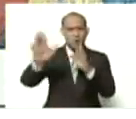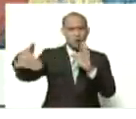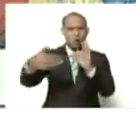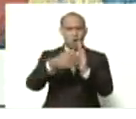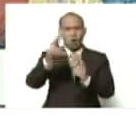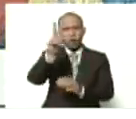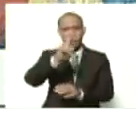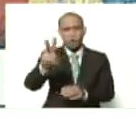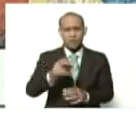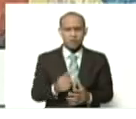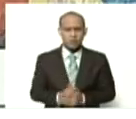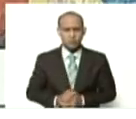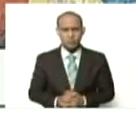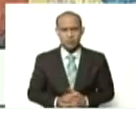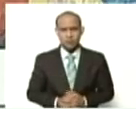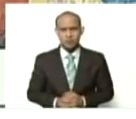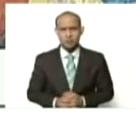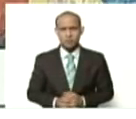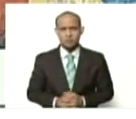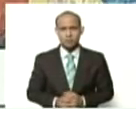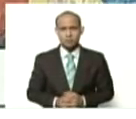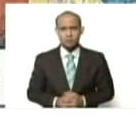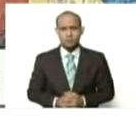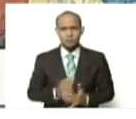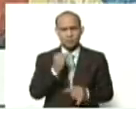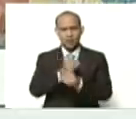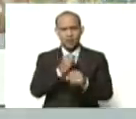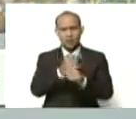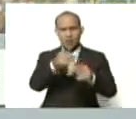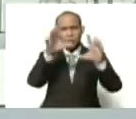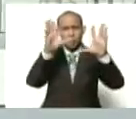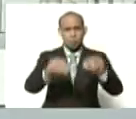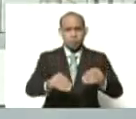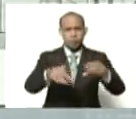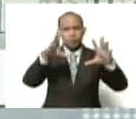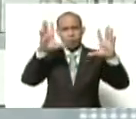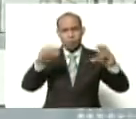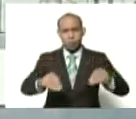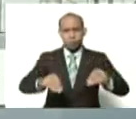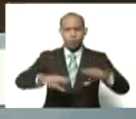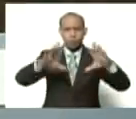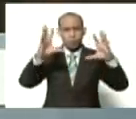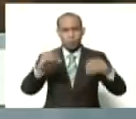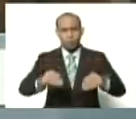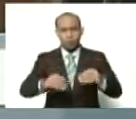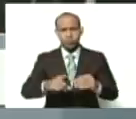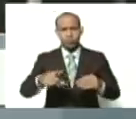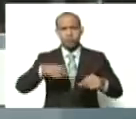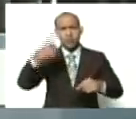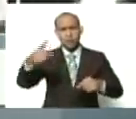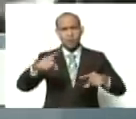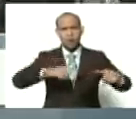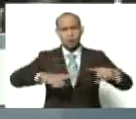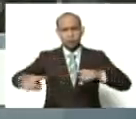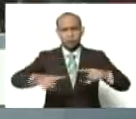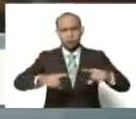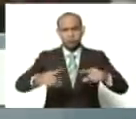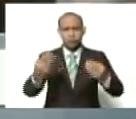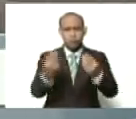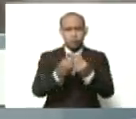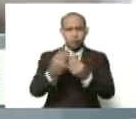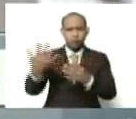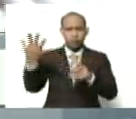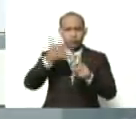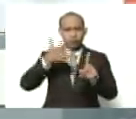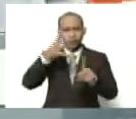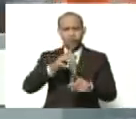vías electromagnéticas. Luego, en una labor coordinada con la asesoría de Rusia,